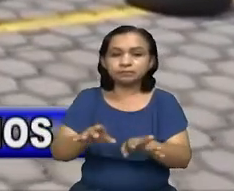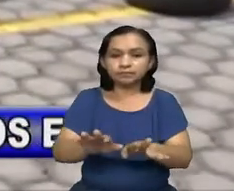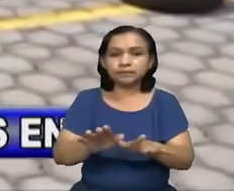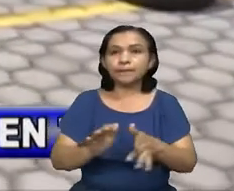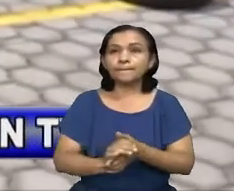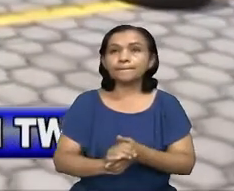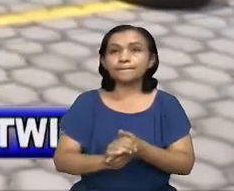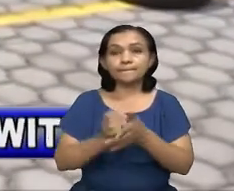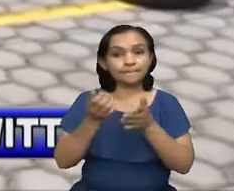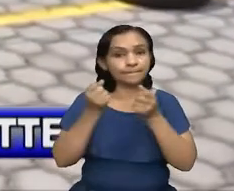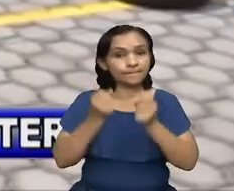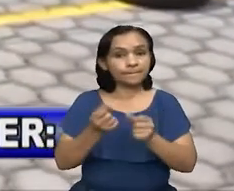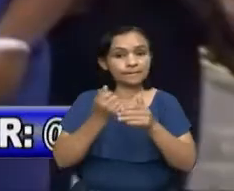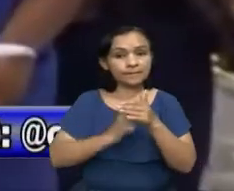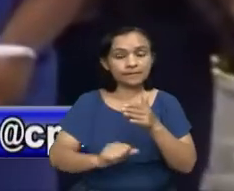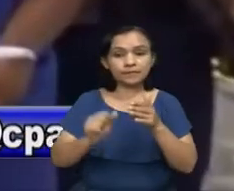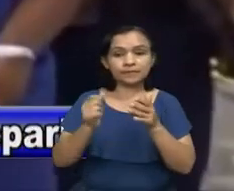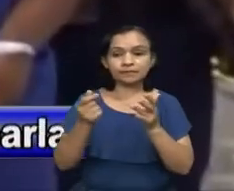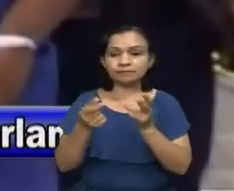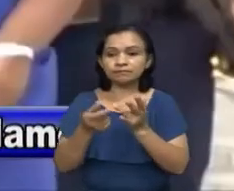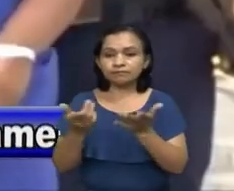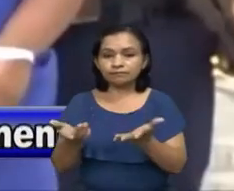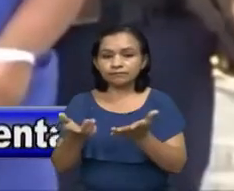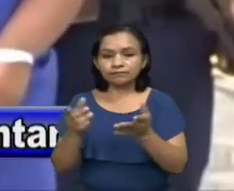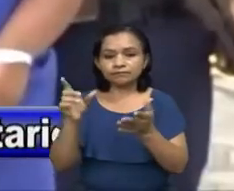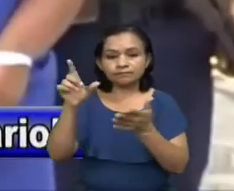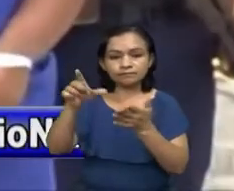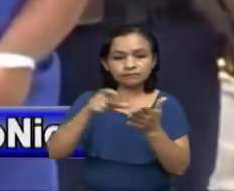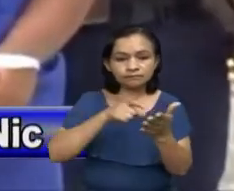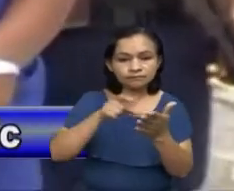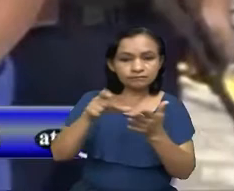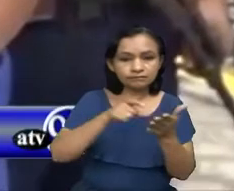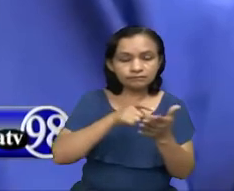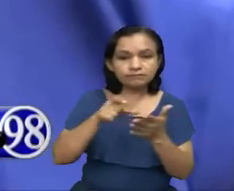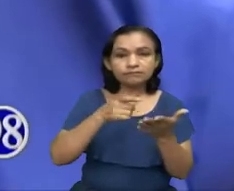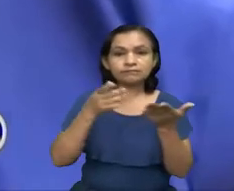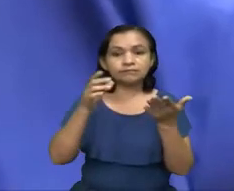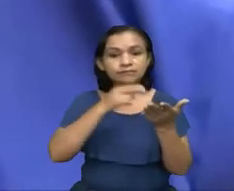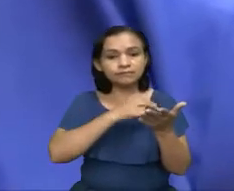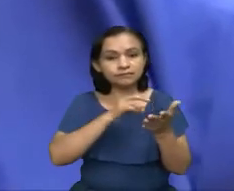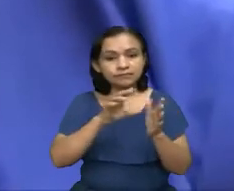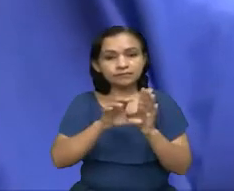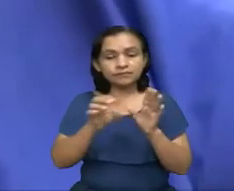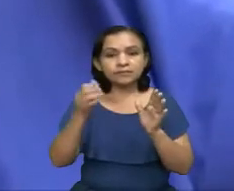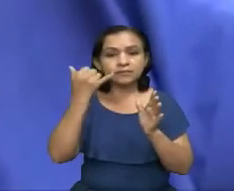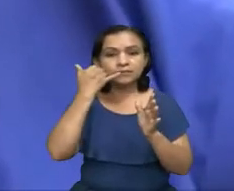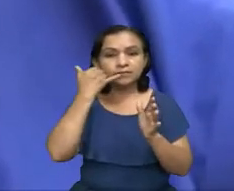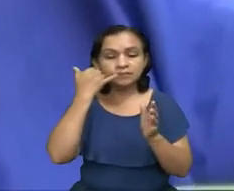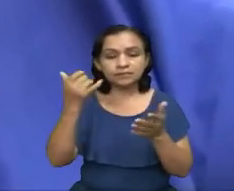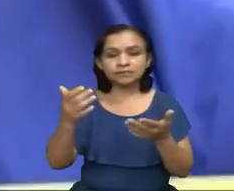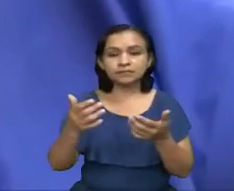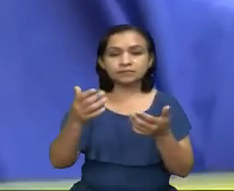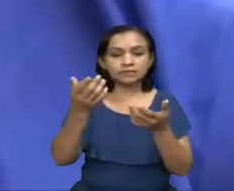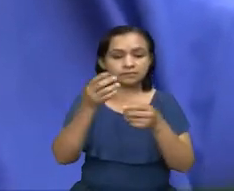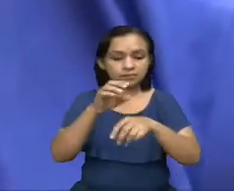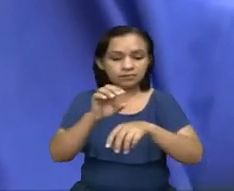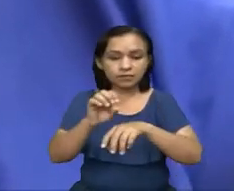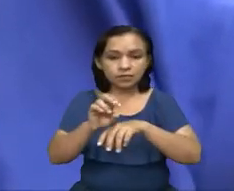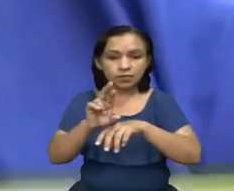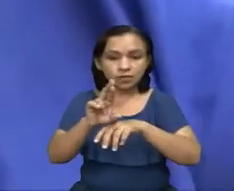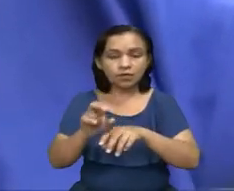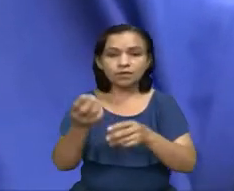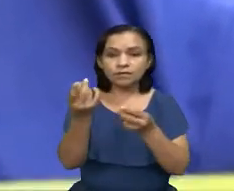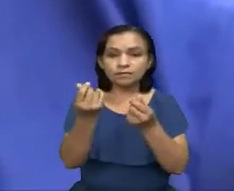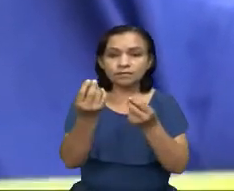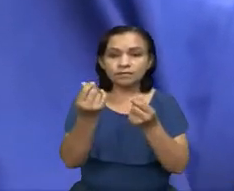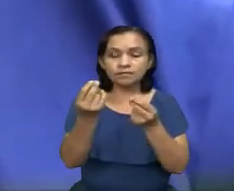de las víctimas y la propia nuera sustrajeron tarjetas de crédito y una de débito, así como teléfonos celulares, joya, dinero en efectivo